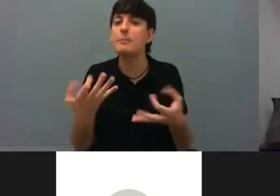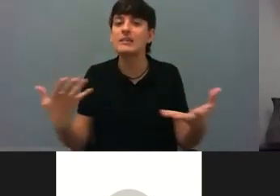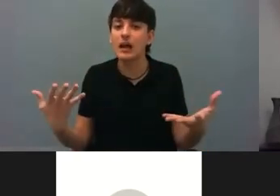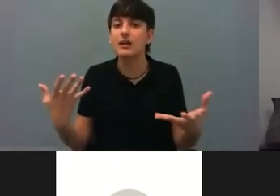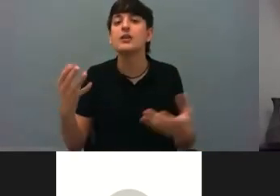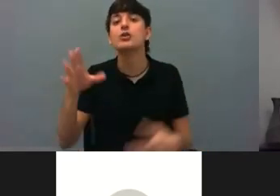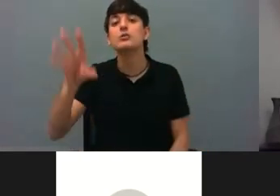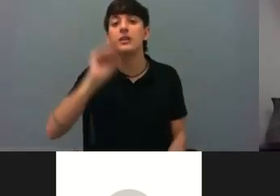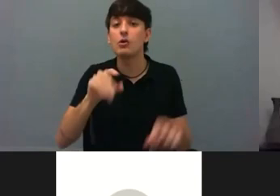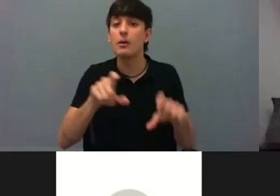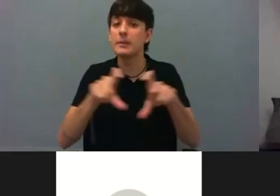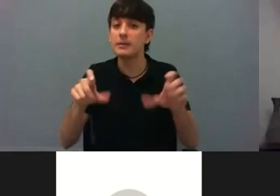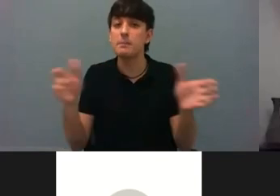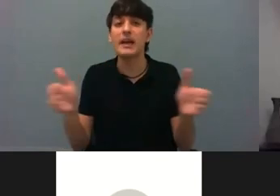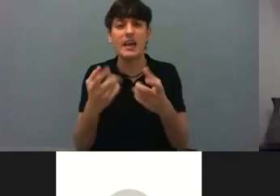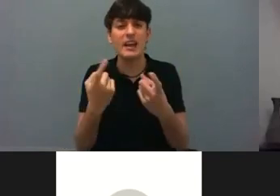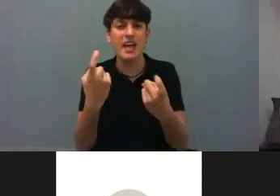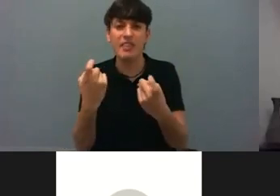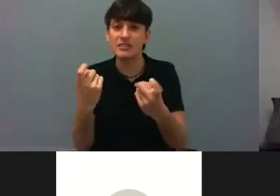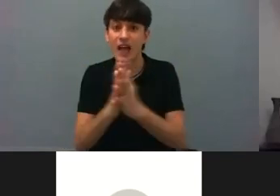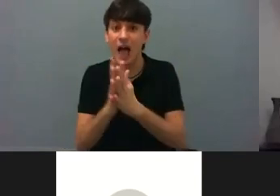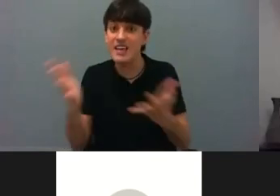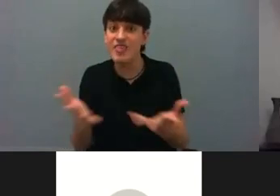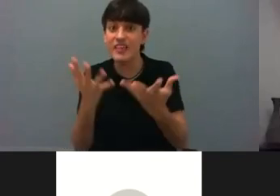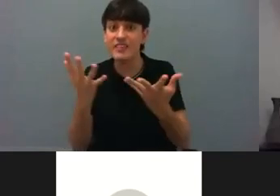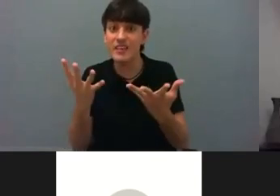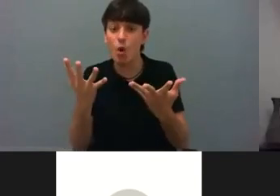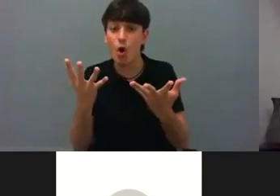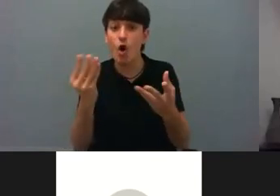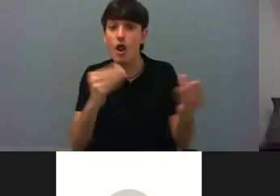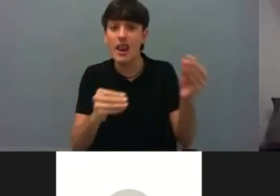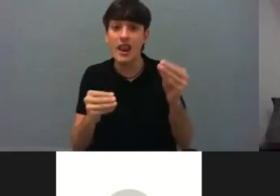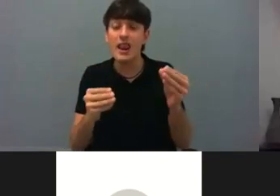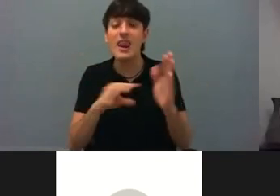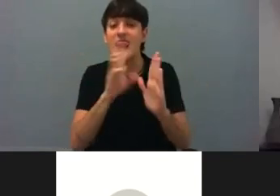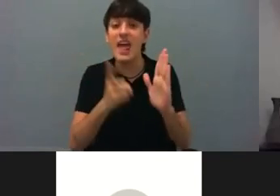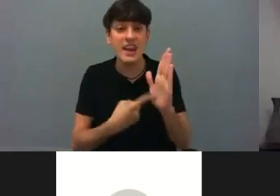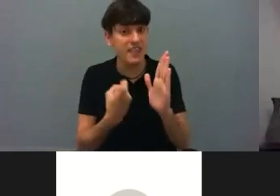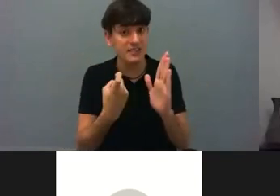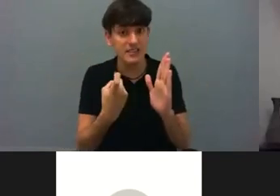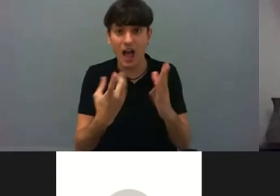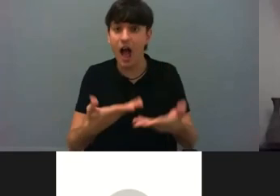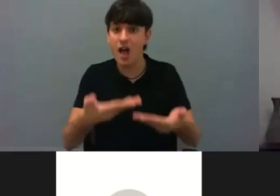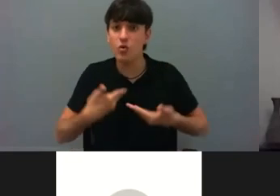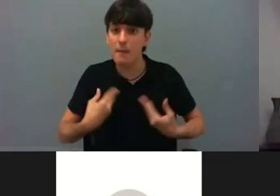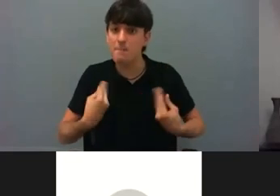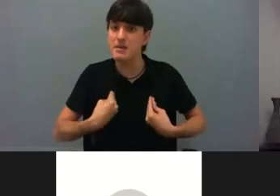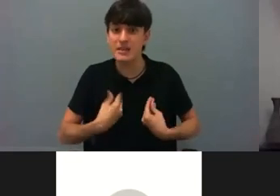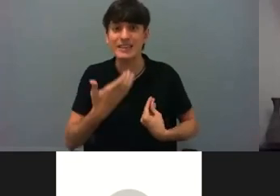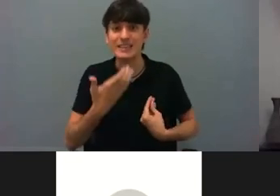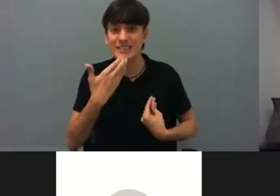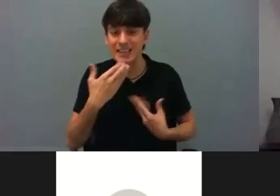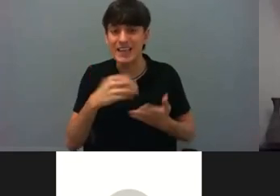pequeñas necesitan incentivos. Hacen falta leyes que nos ayuden a vivir. Y si no conseguimos que se